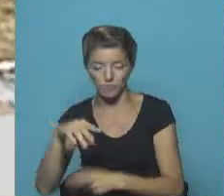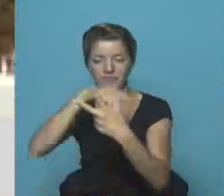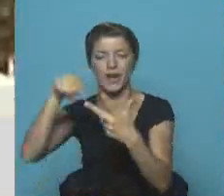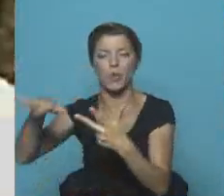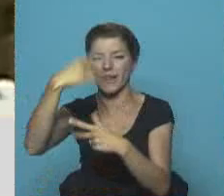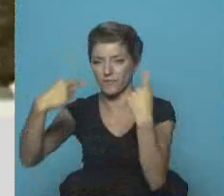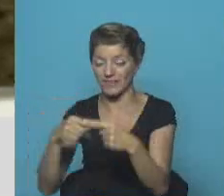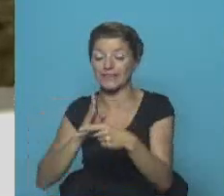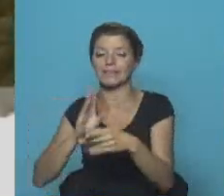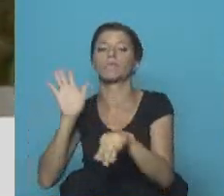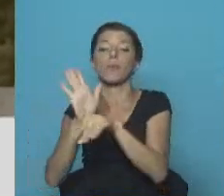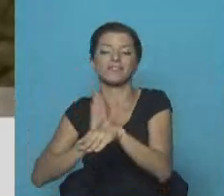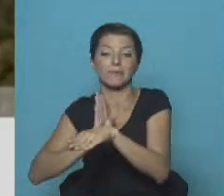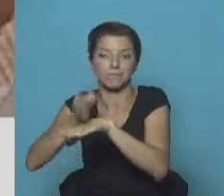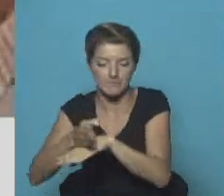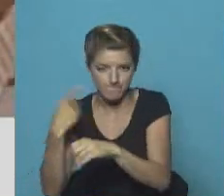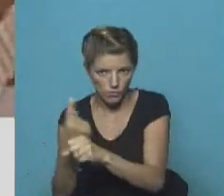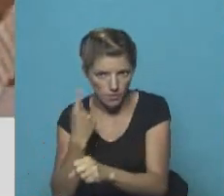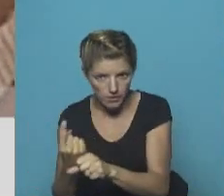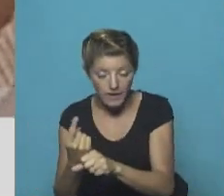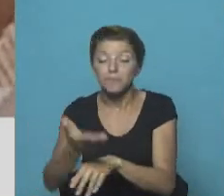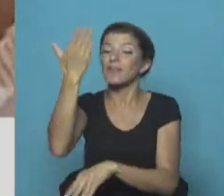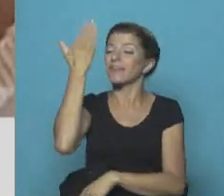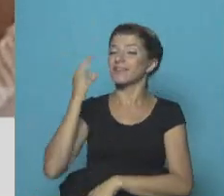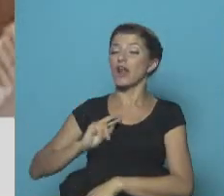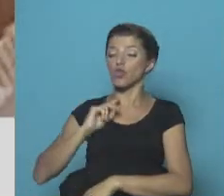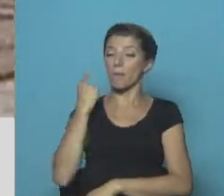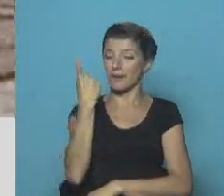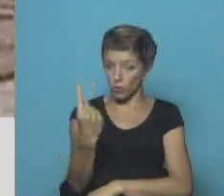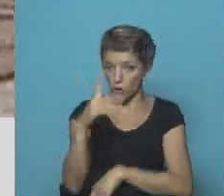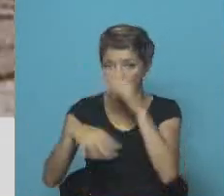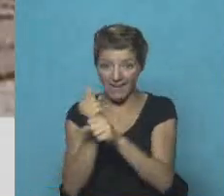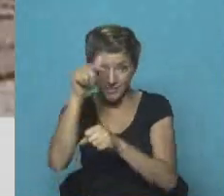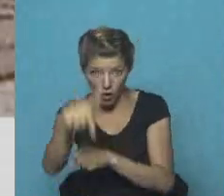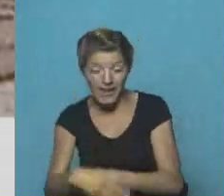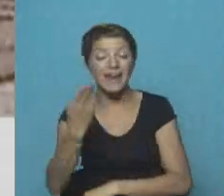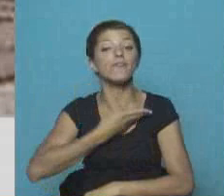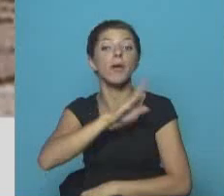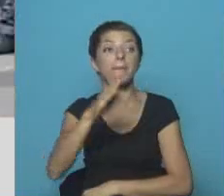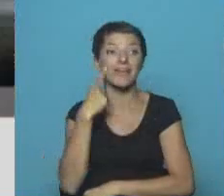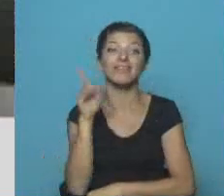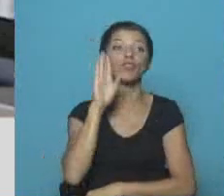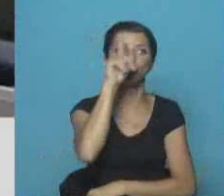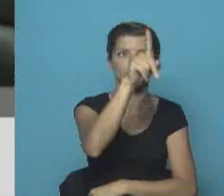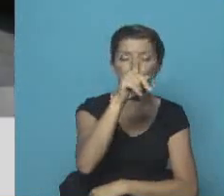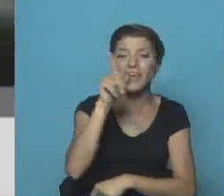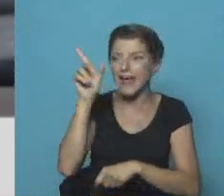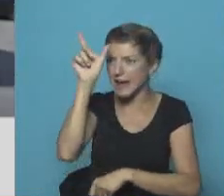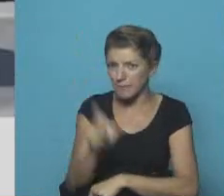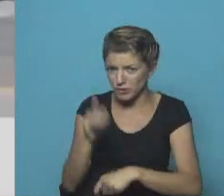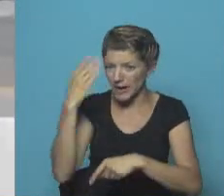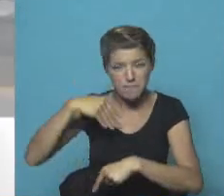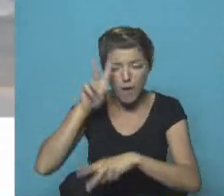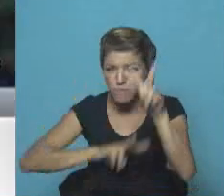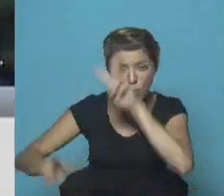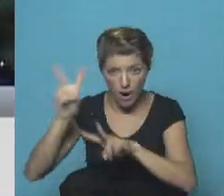Durango. Desde 2001, el Chapo era la segunda persona más buscada por el FBI estadounidense, solo por debajo del líder